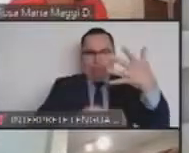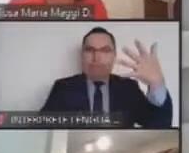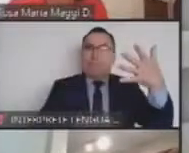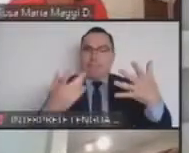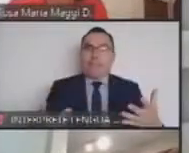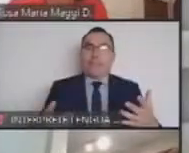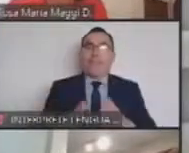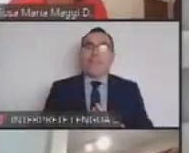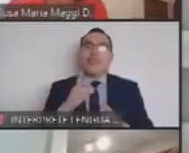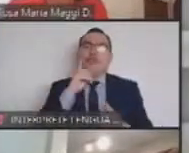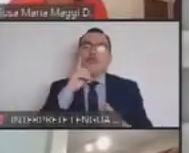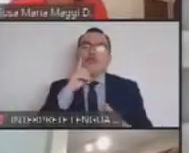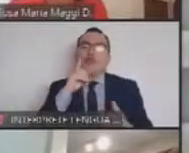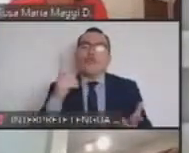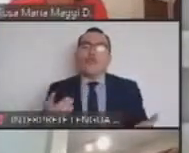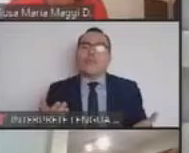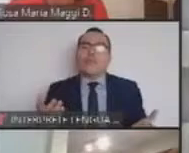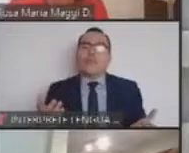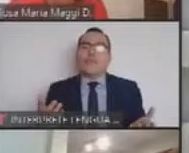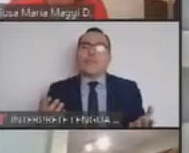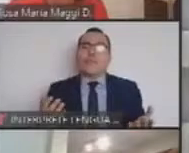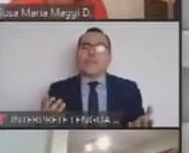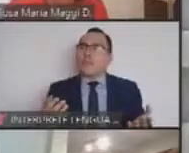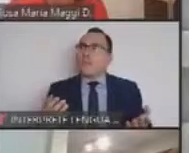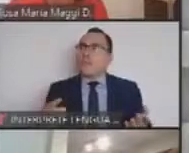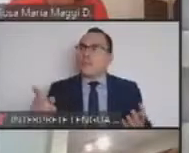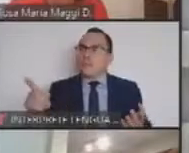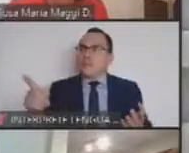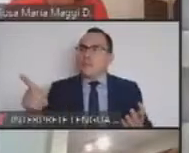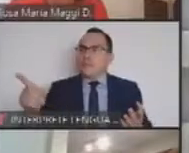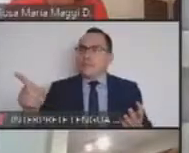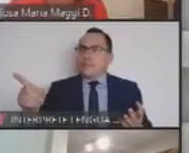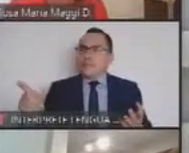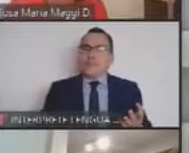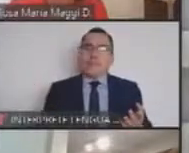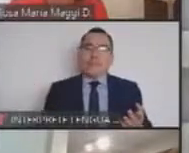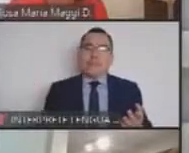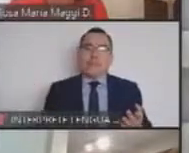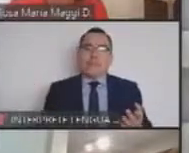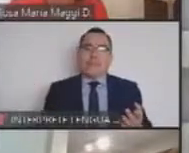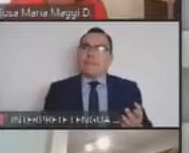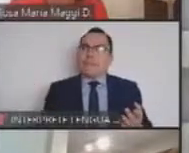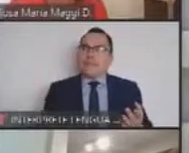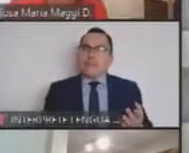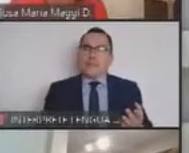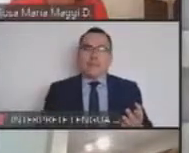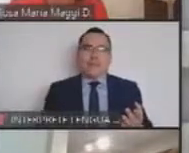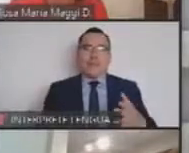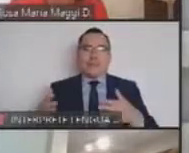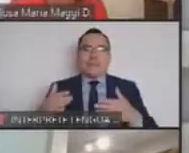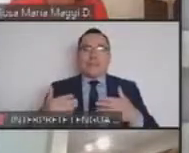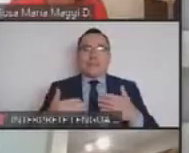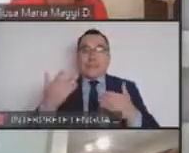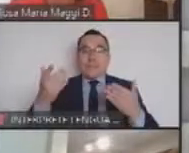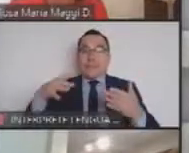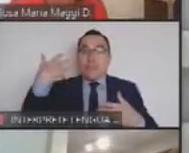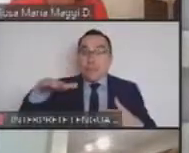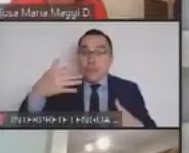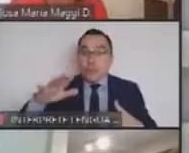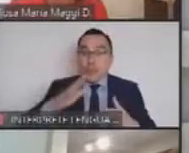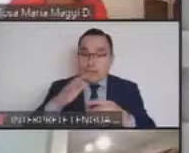Iremos entonces, nos adentraremos en el asunto que nos convoca. De esta forma, es necesario mencionar que